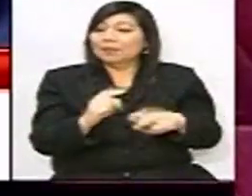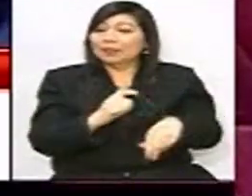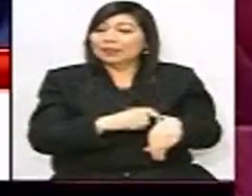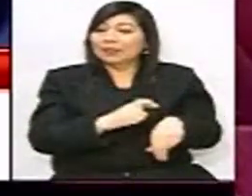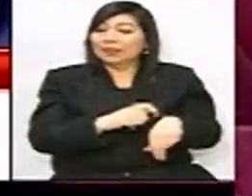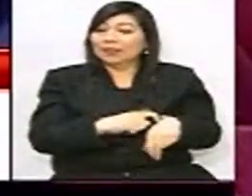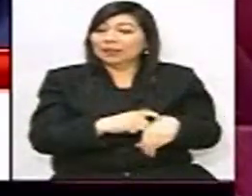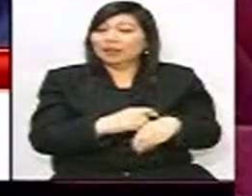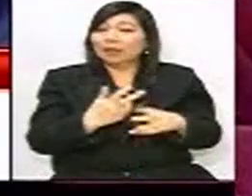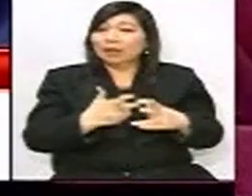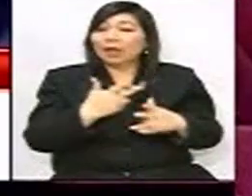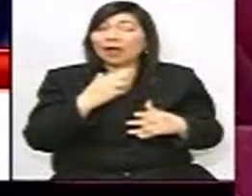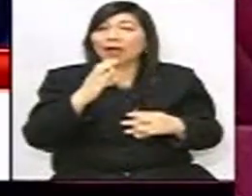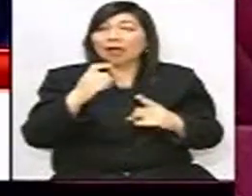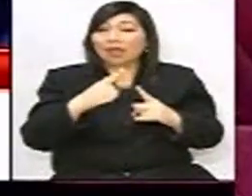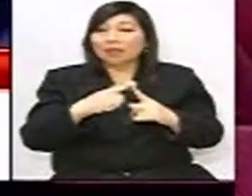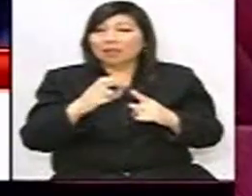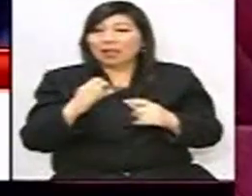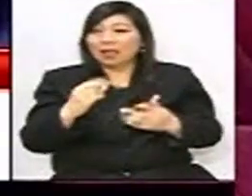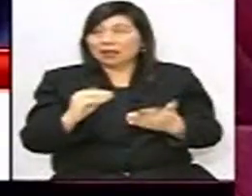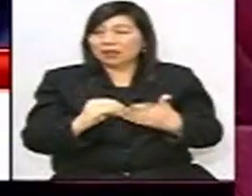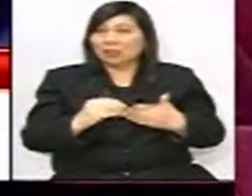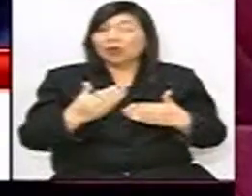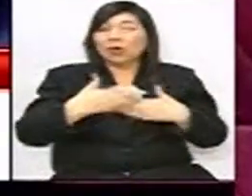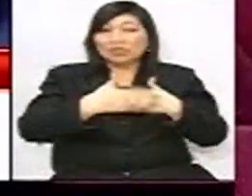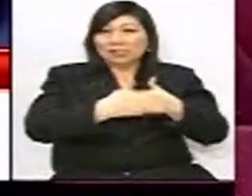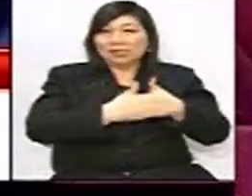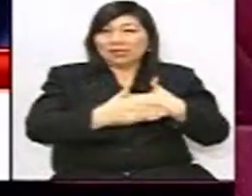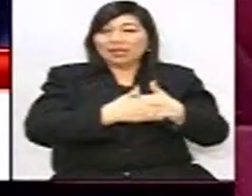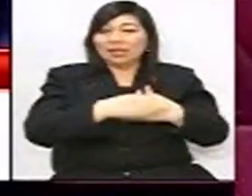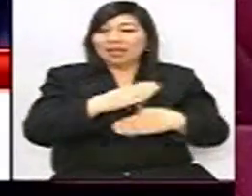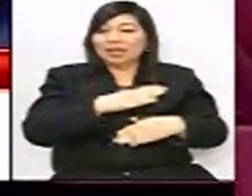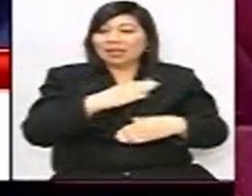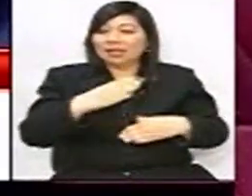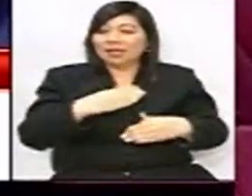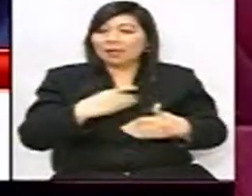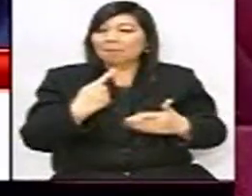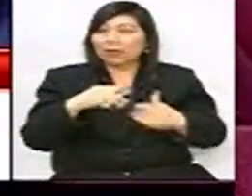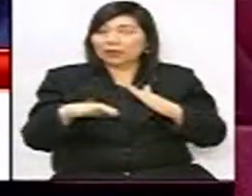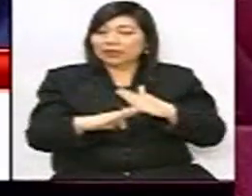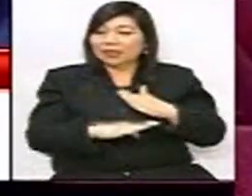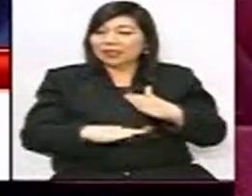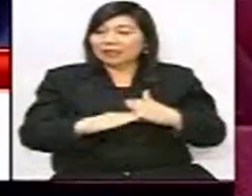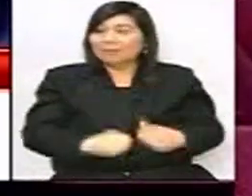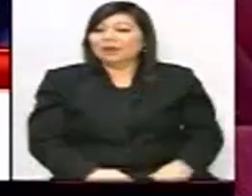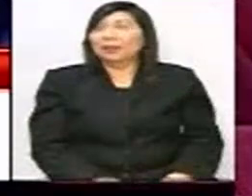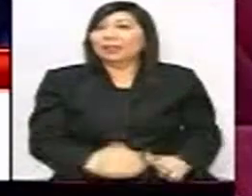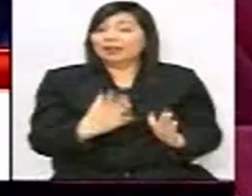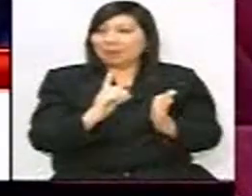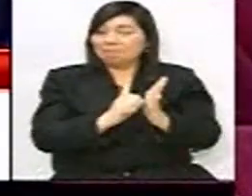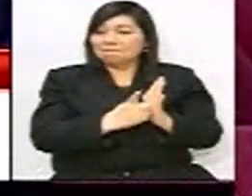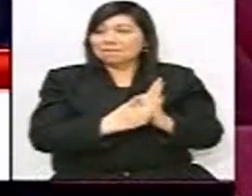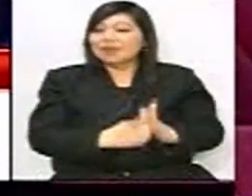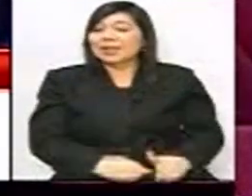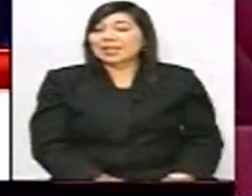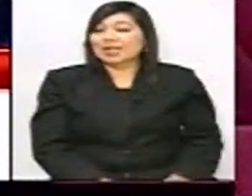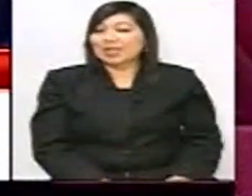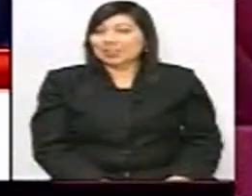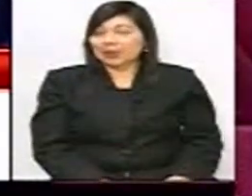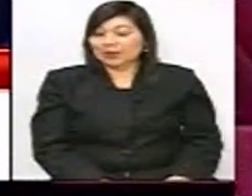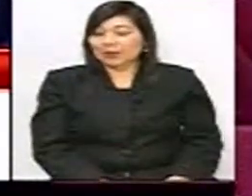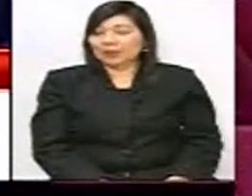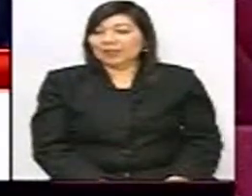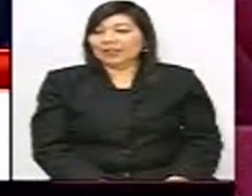tiempo entre la zona de Cantagallo y el límite con el Callao, que si uno hace el recorrido por debajo del túnel son 10 minutos,